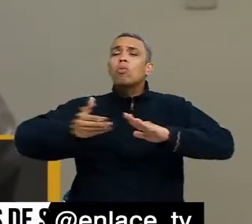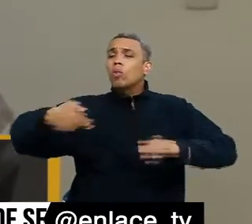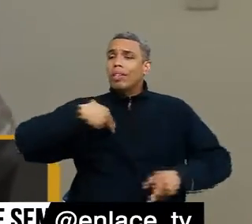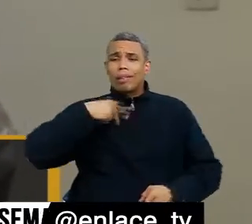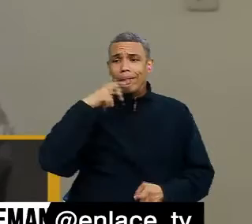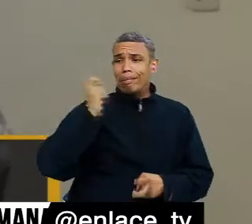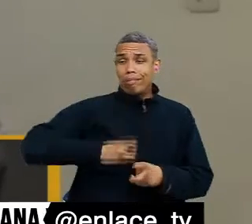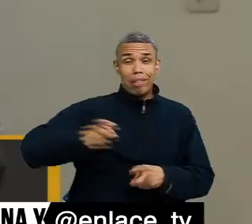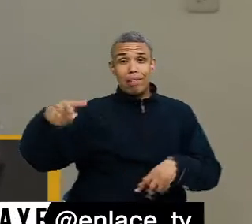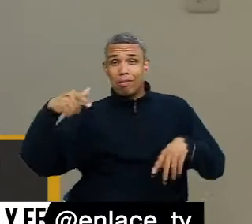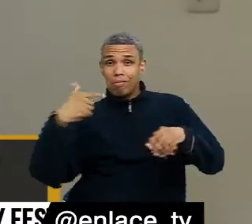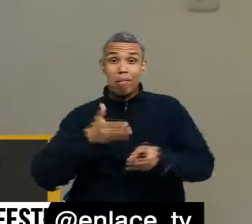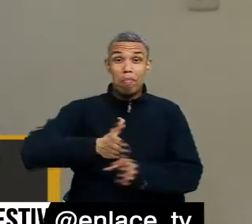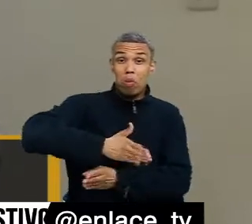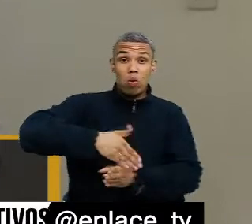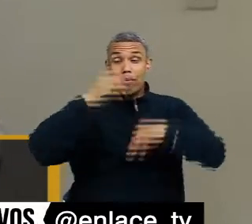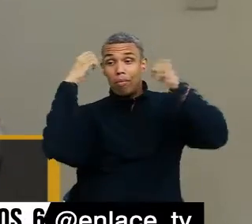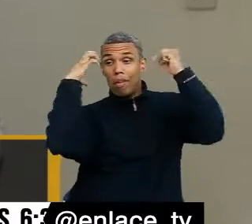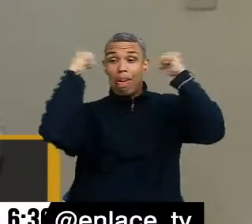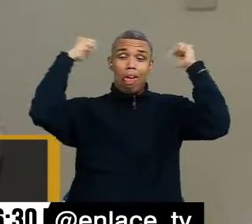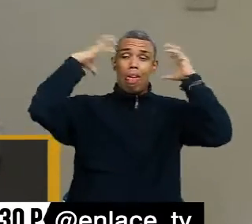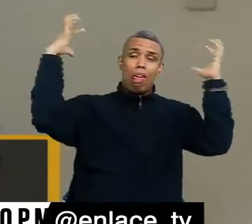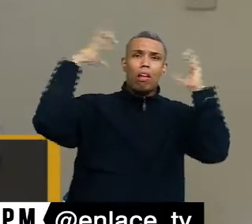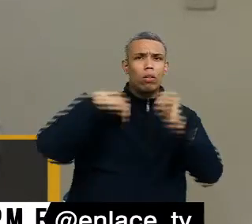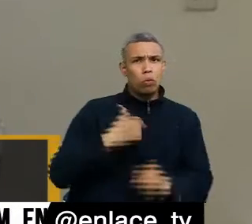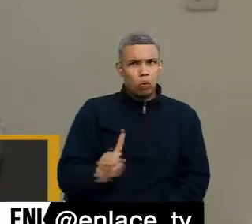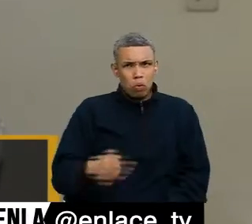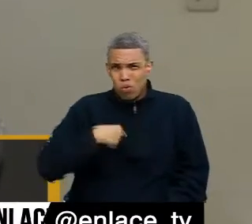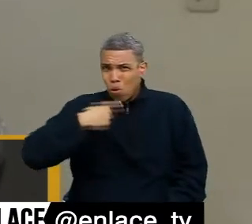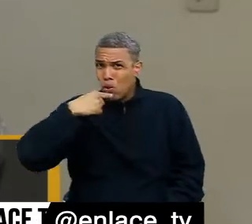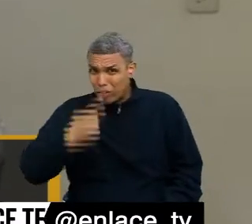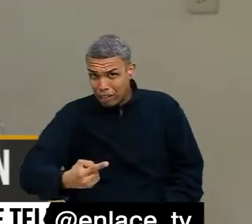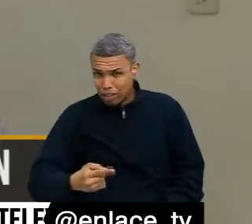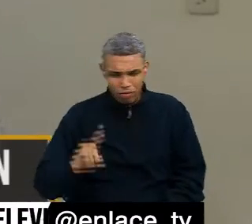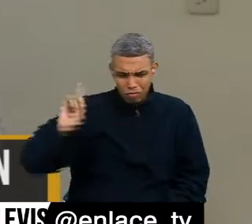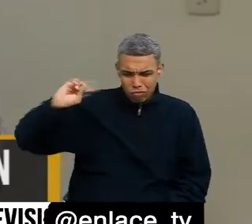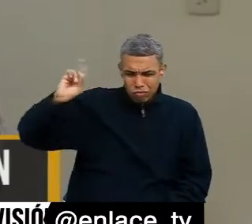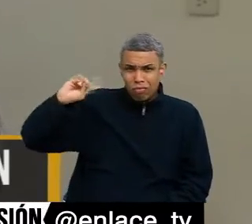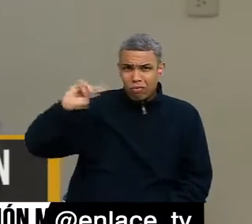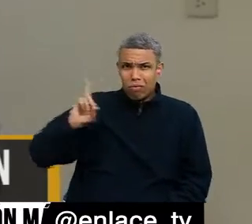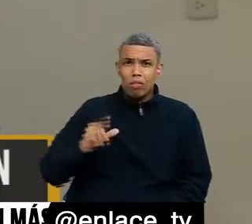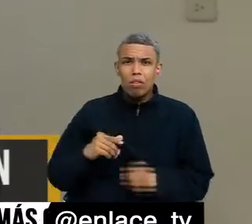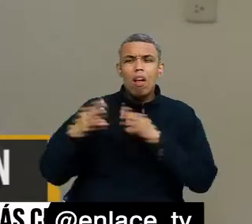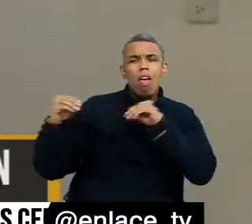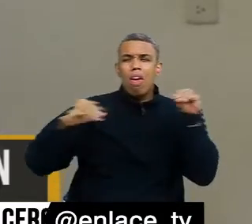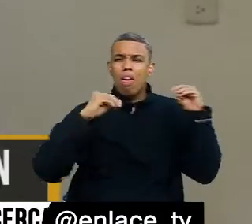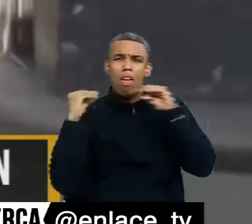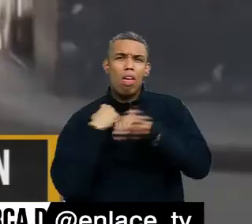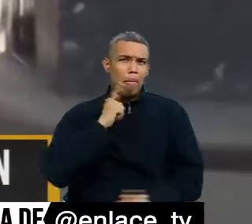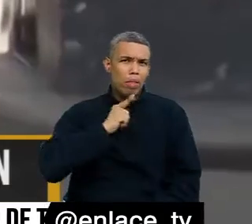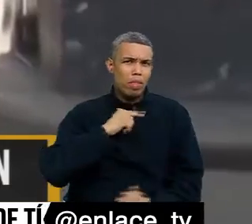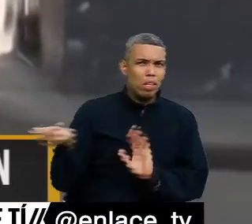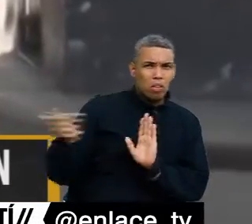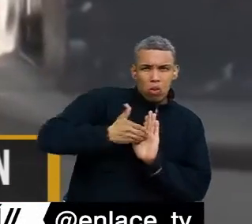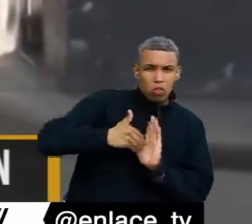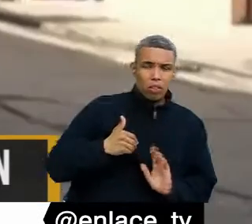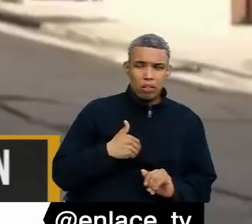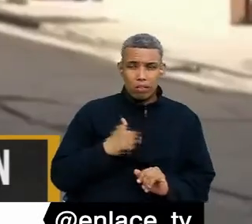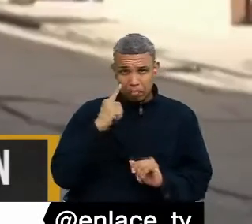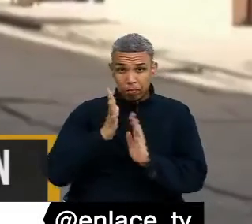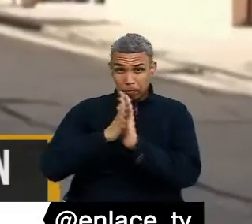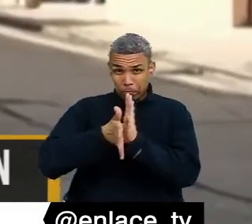los problemas económicos y sociales que tenemos en esta zona y que hemos querido enfatizarlos. Y concretamente con el proyecto de